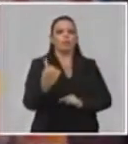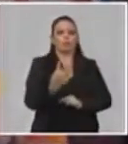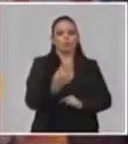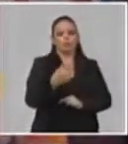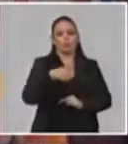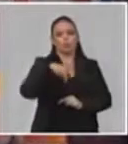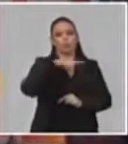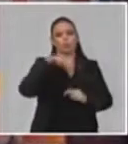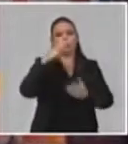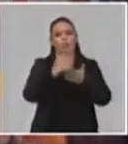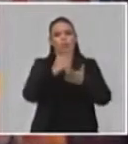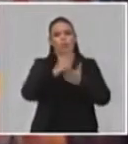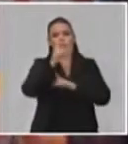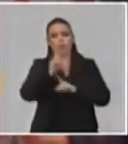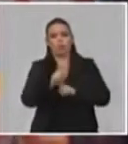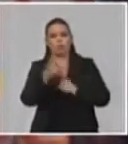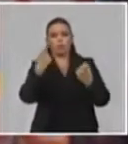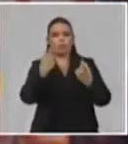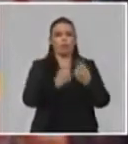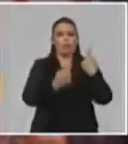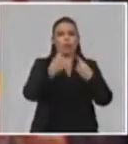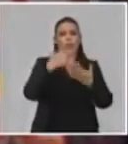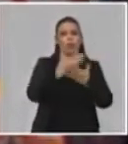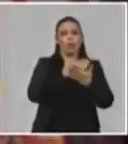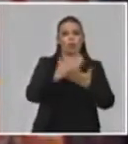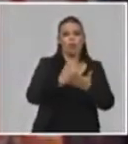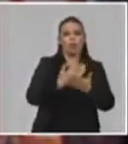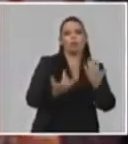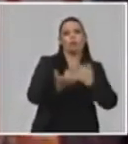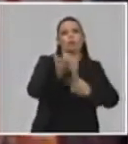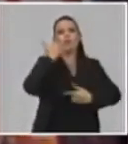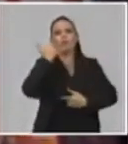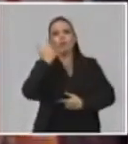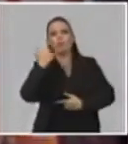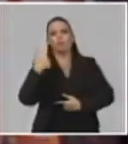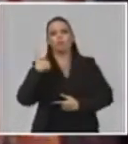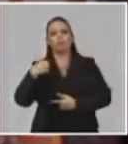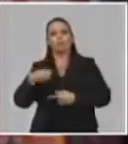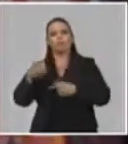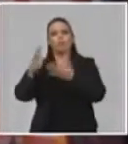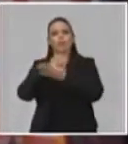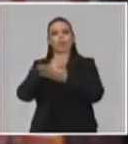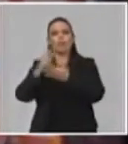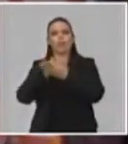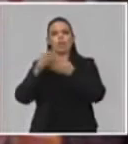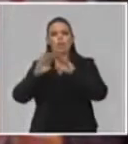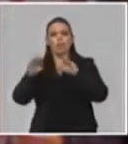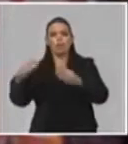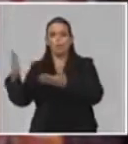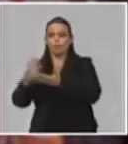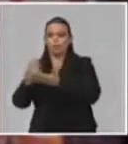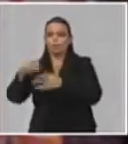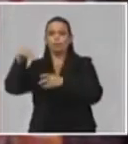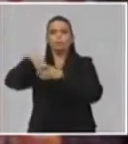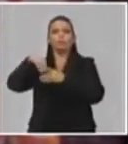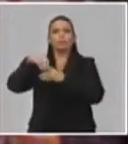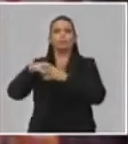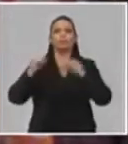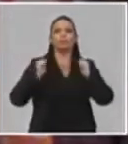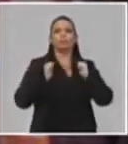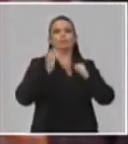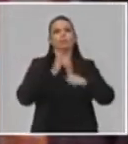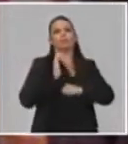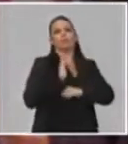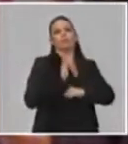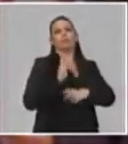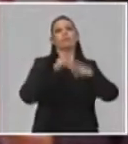nos llaman por teléfono y nosotras le llevamos la bibliografía que ellos necesitan a sus casas, para que así desarrollen su trabajo sin necesidad